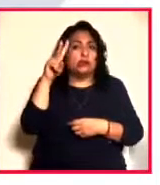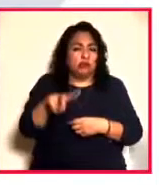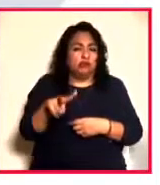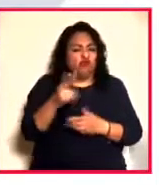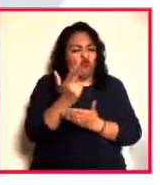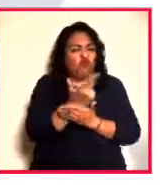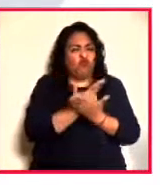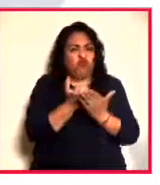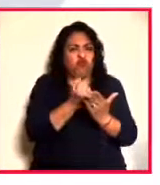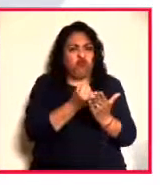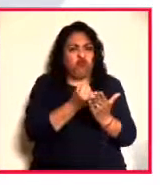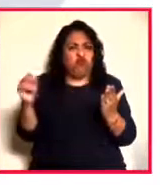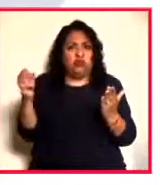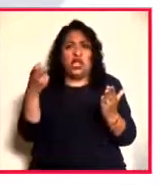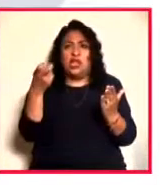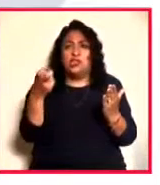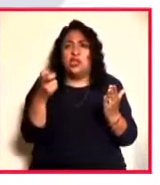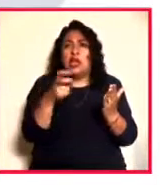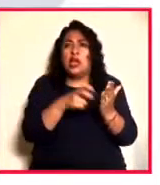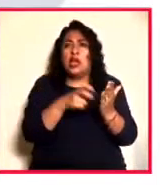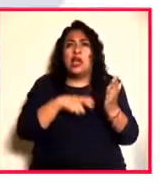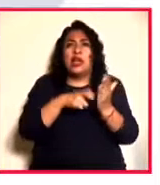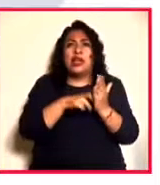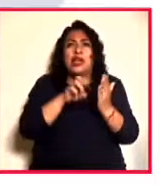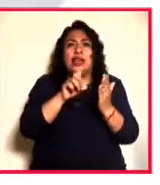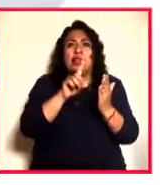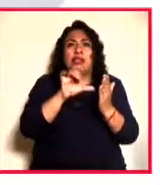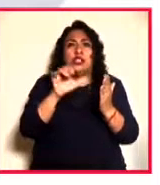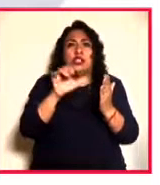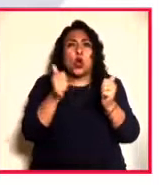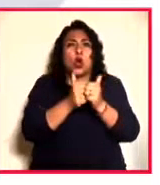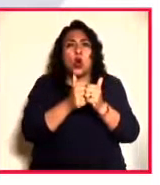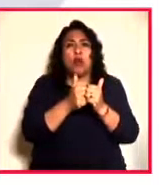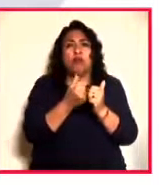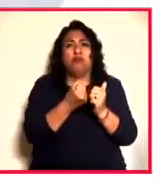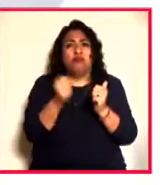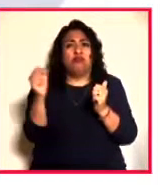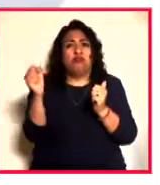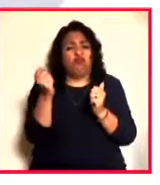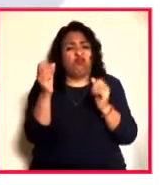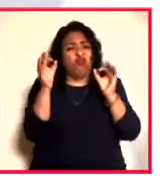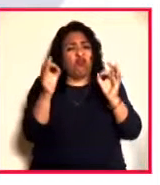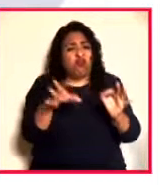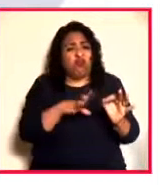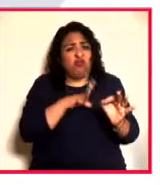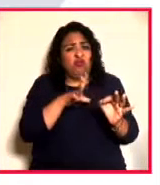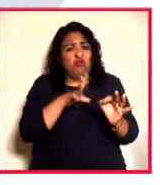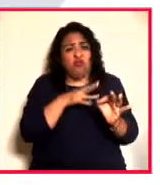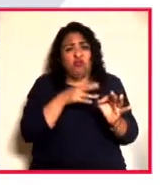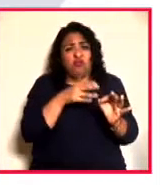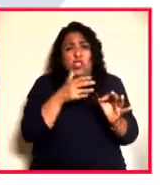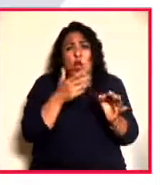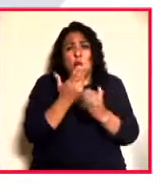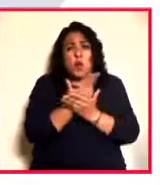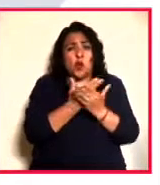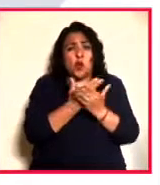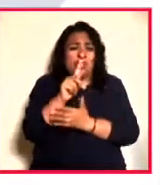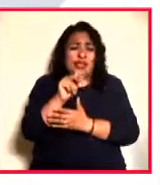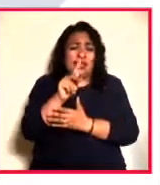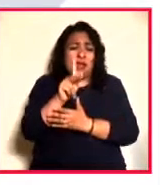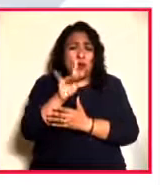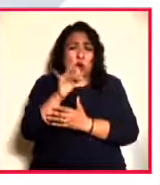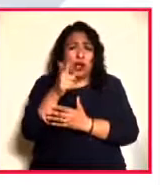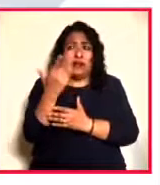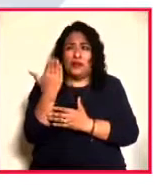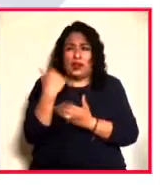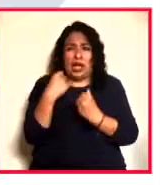ilustrada. Esa es una edición que se hizo con unos altísimos criterios de calidad tipográfica. Hace unos pocos